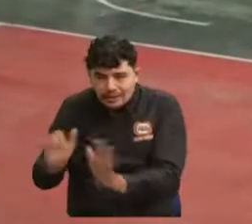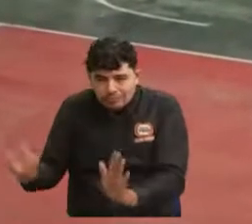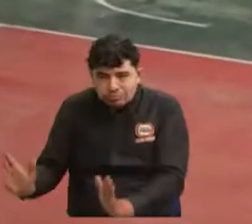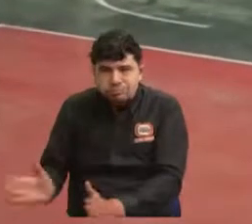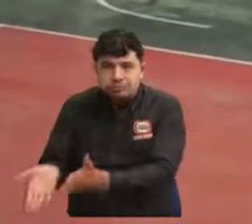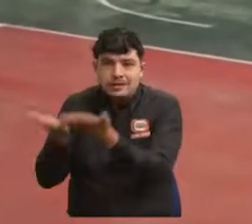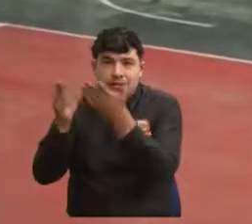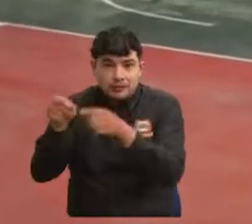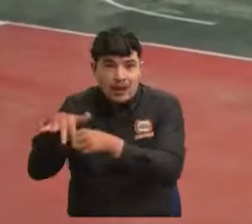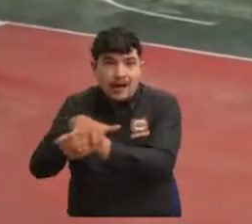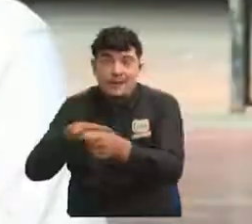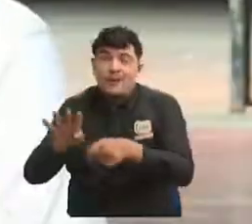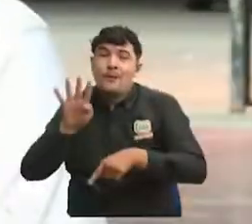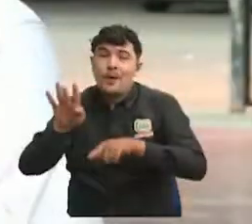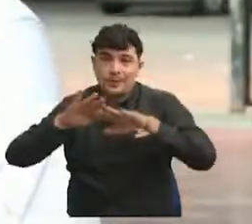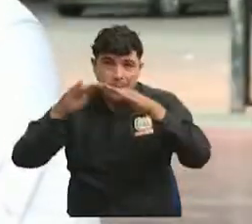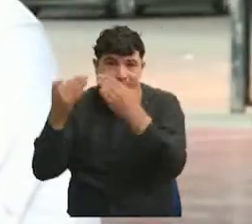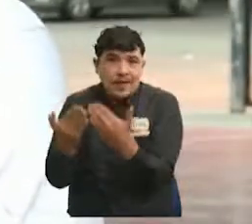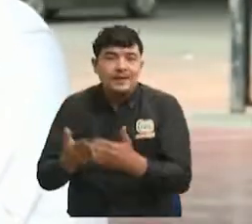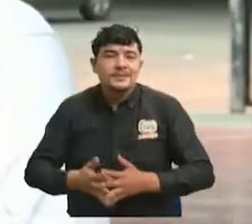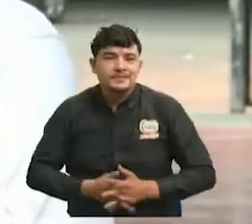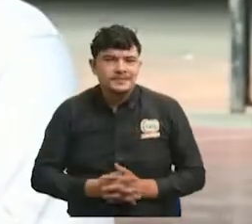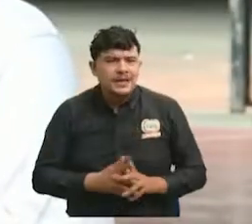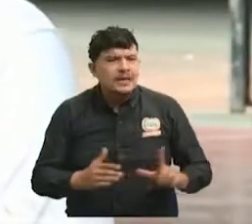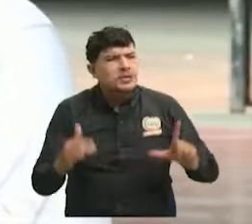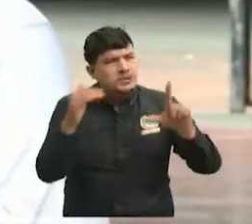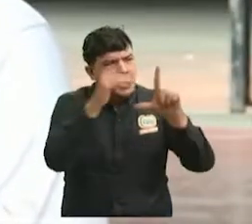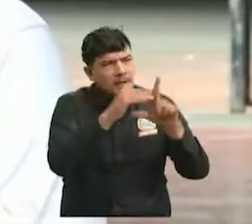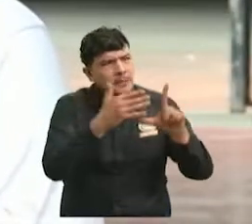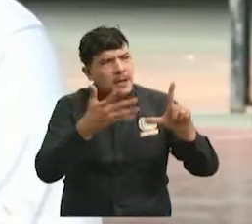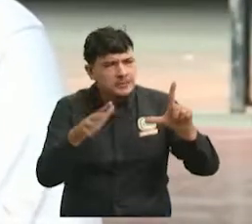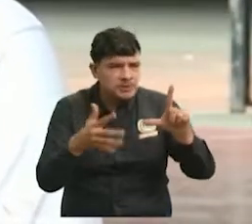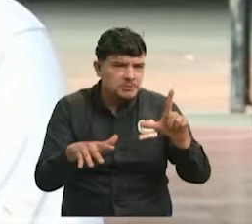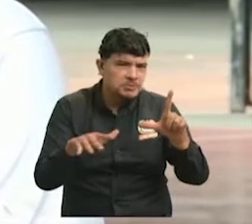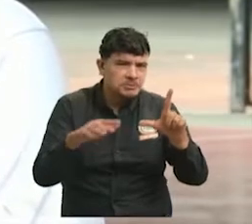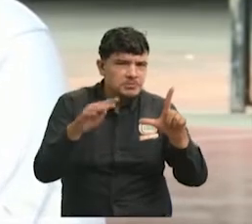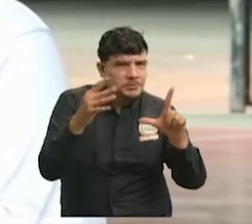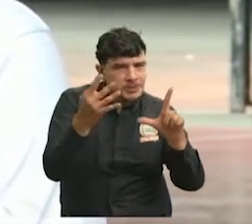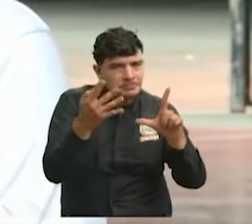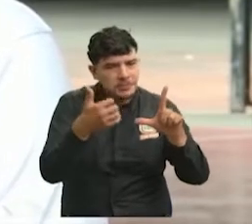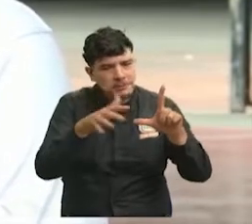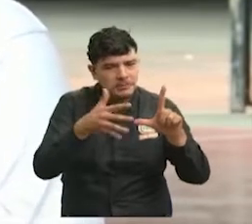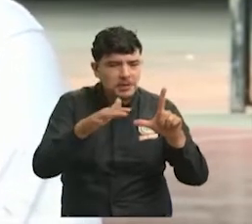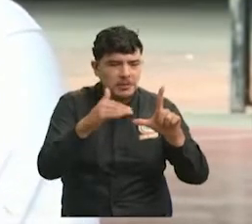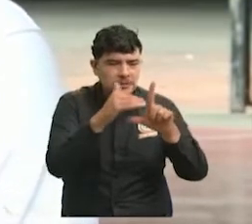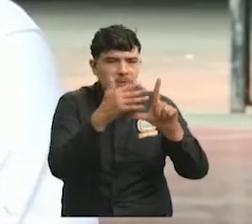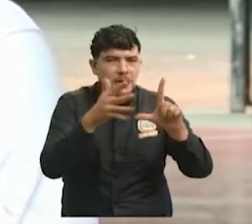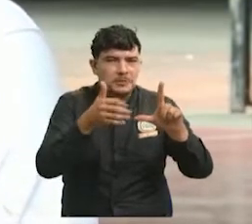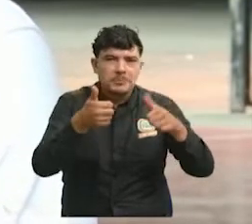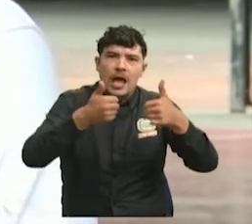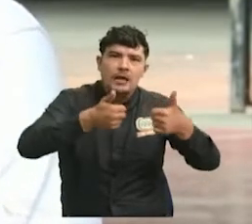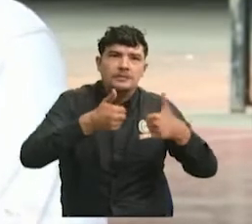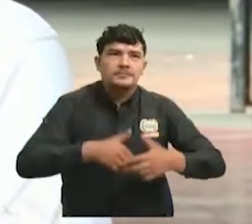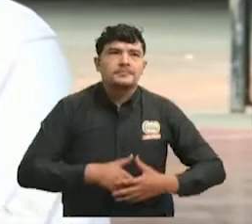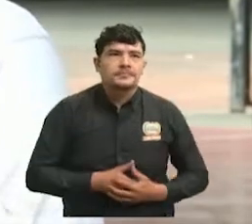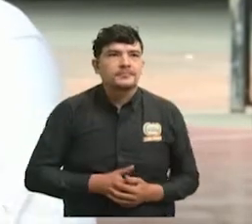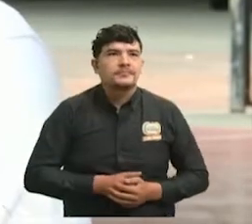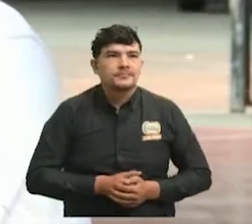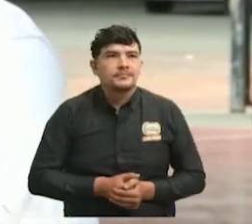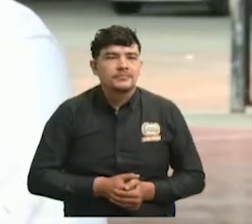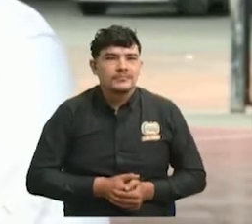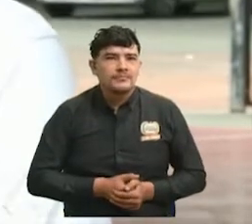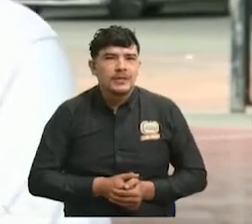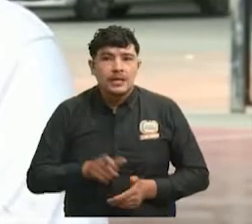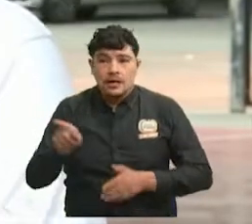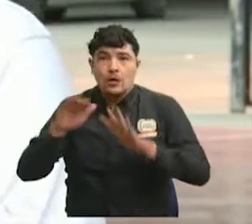cucuteños. Es un estrato más o menos bien, el cual se maneja cierta parte de niños,